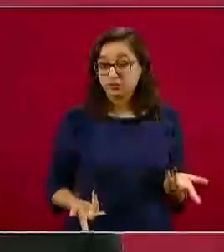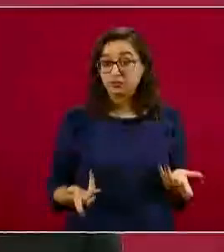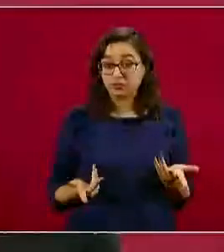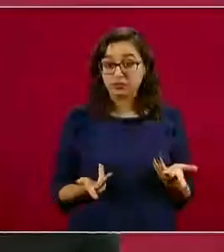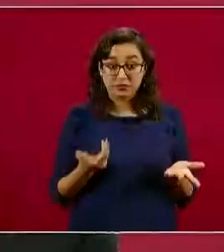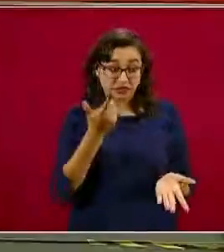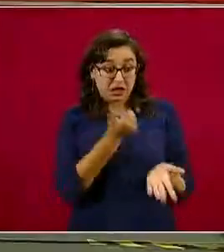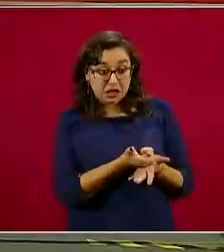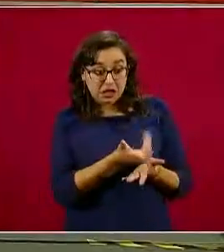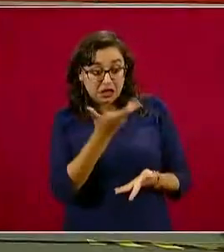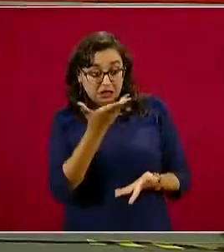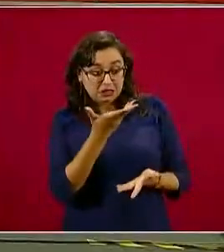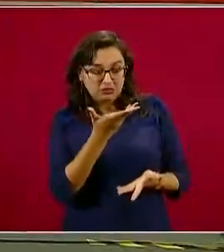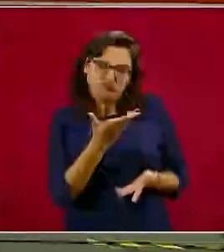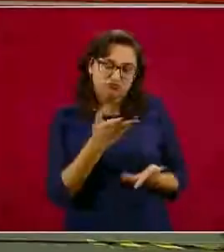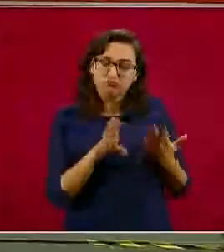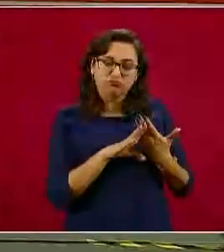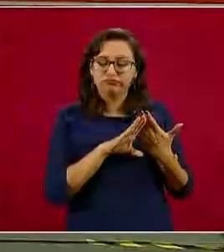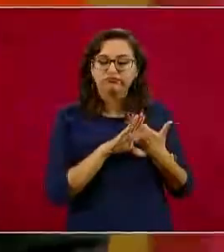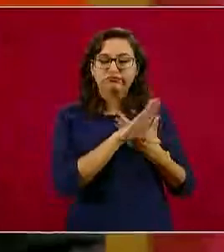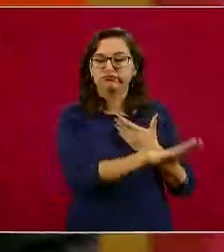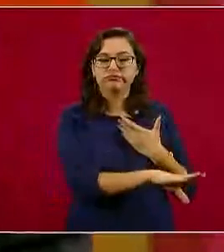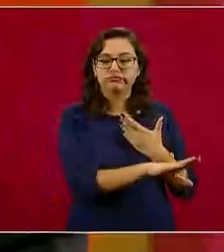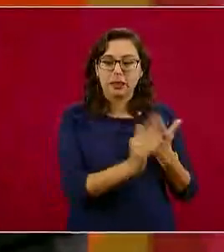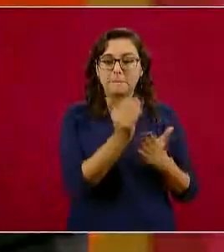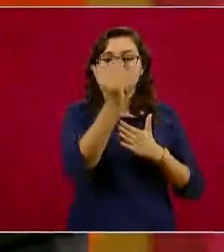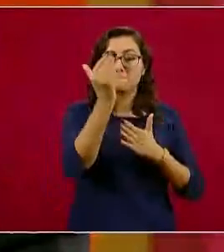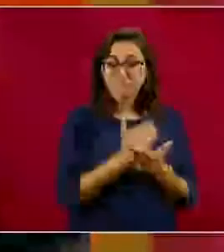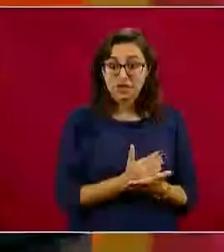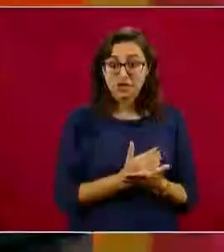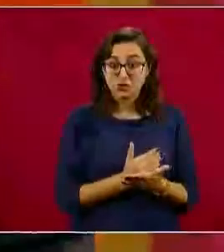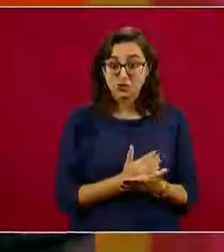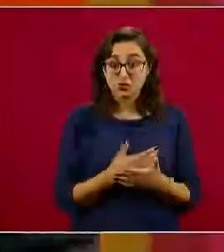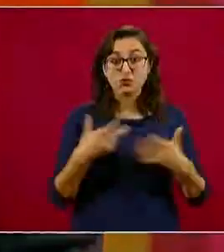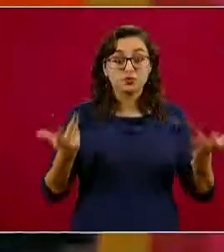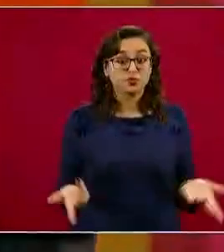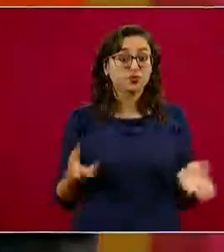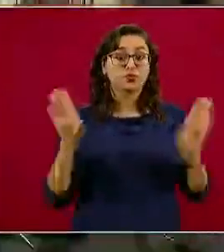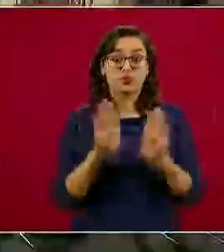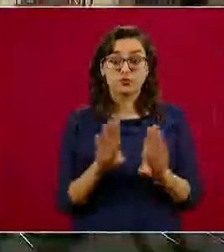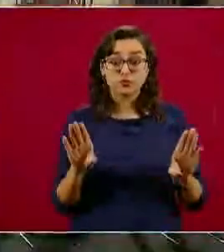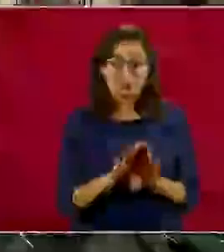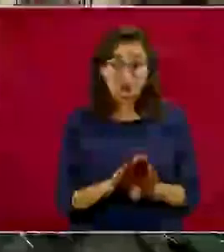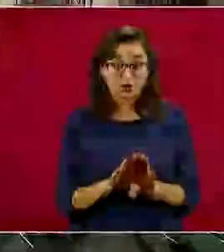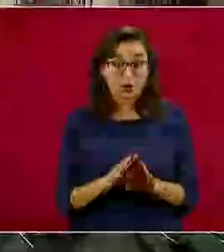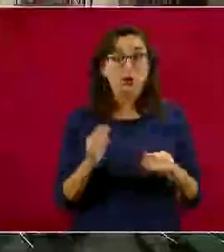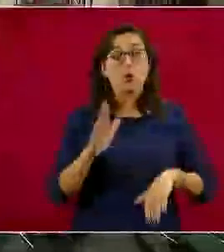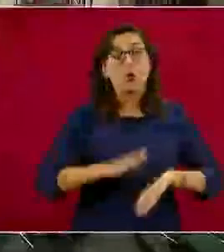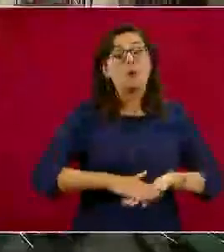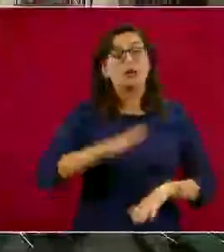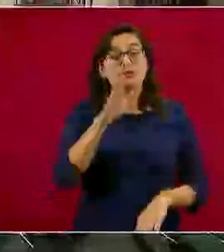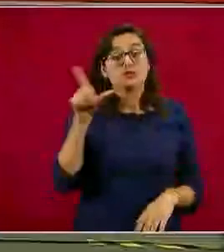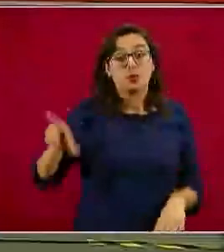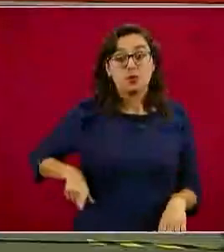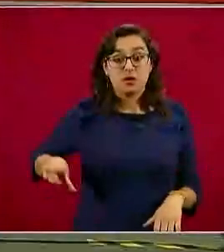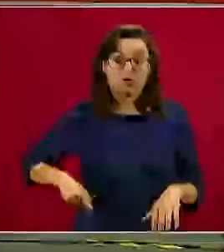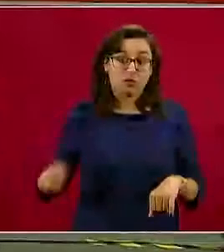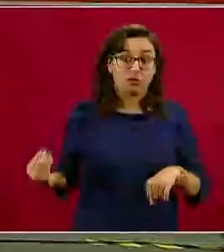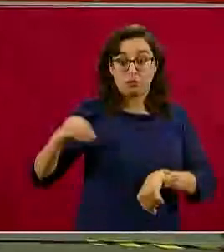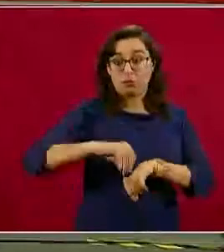una disminución del consumo y una de las maneras de aumentar el precio por acción del gobierno